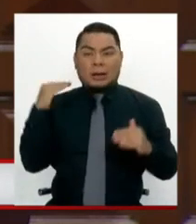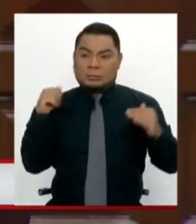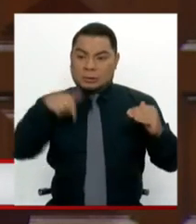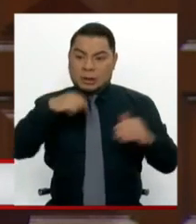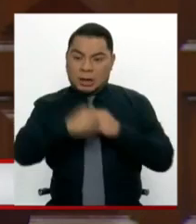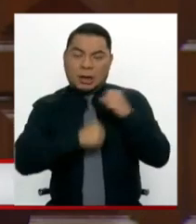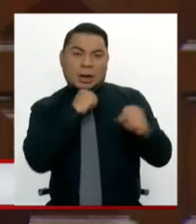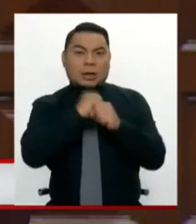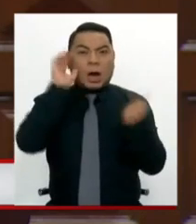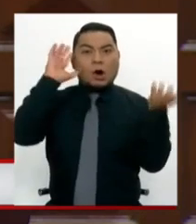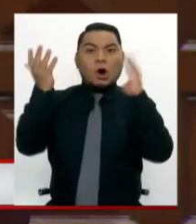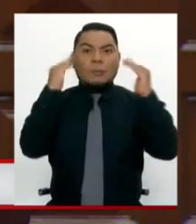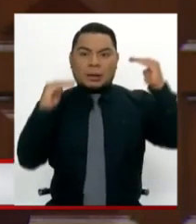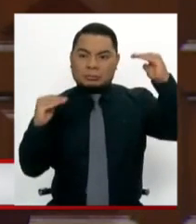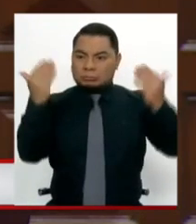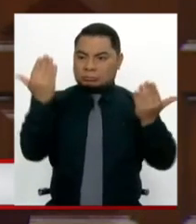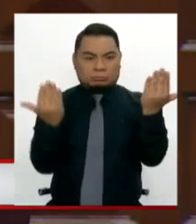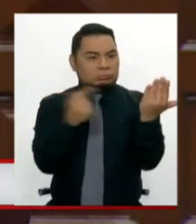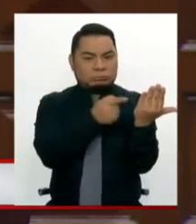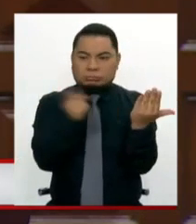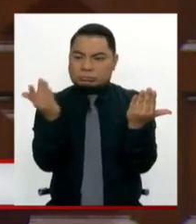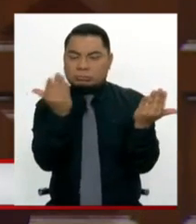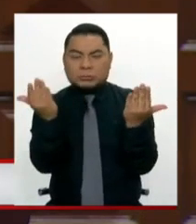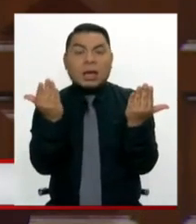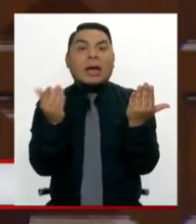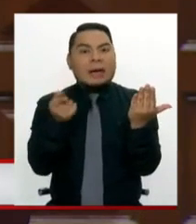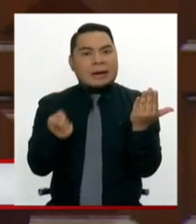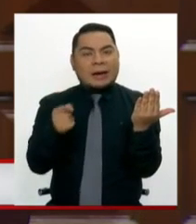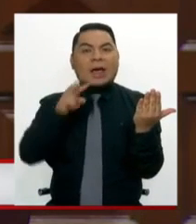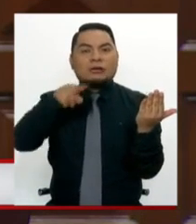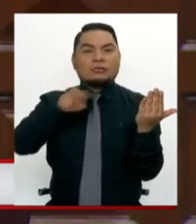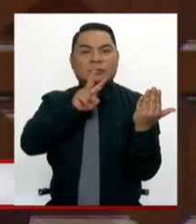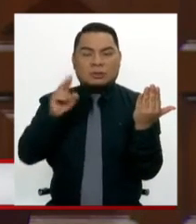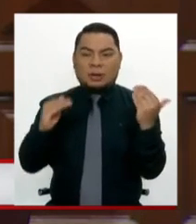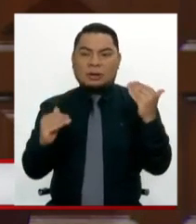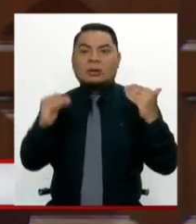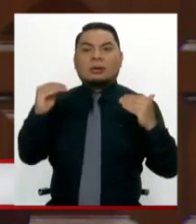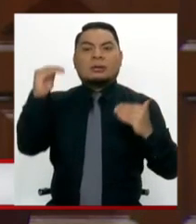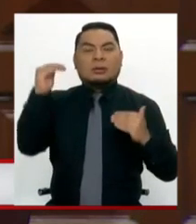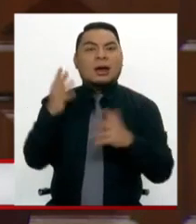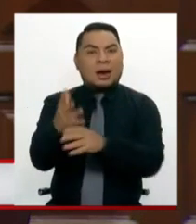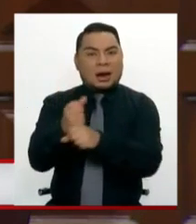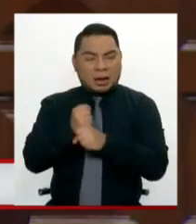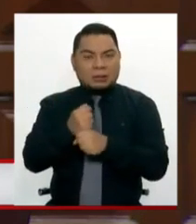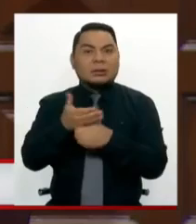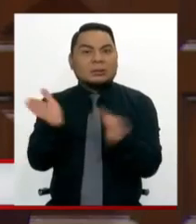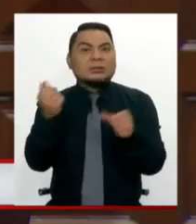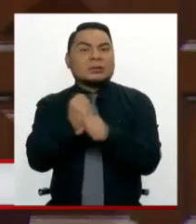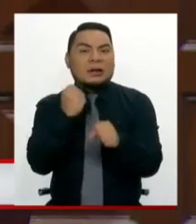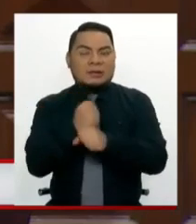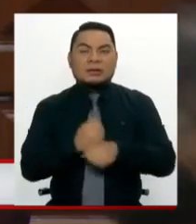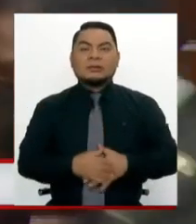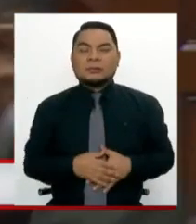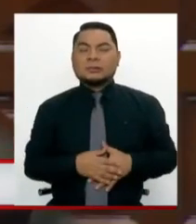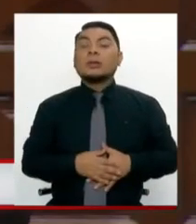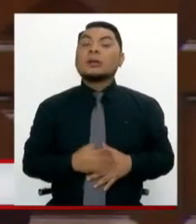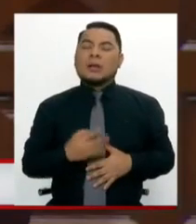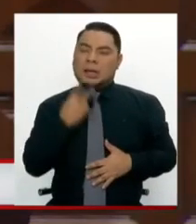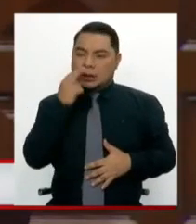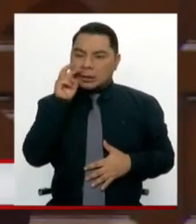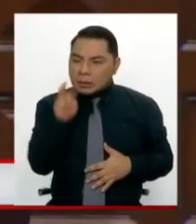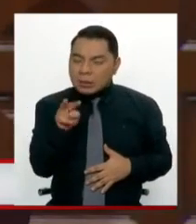es destacable porque está asociado principalmente a la recuperación de los puestos de trabajo. En esa